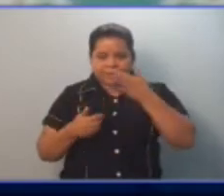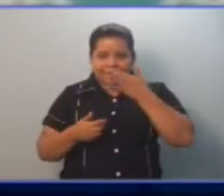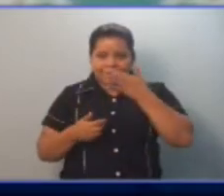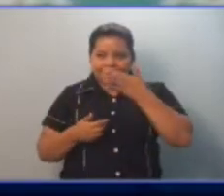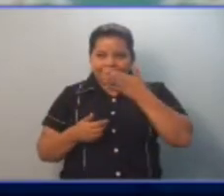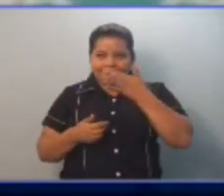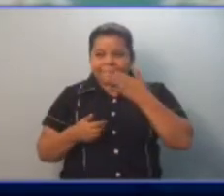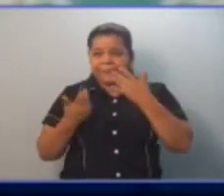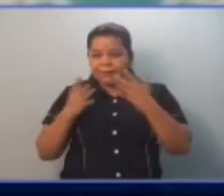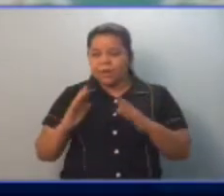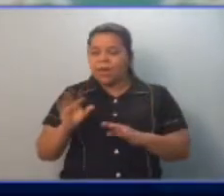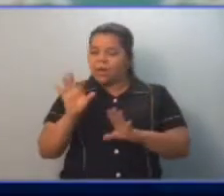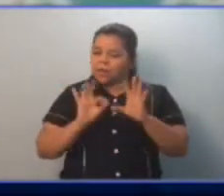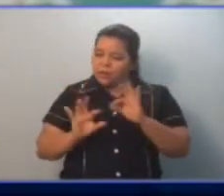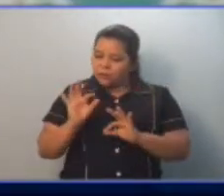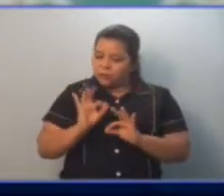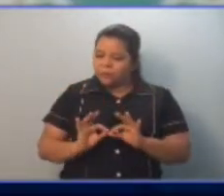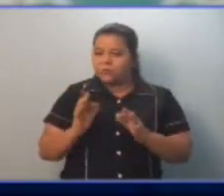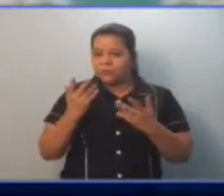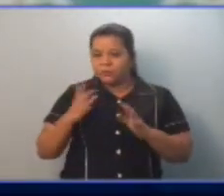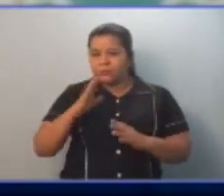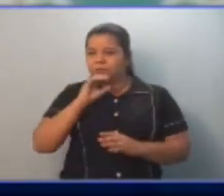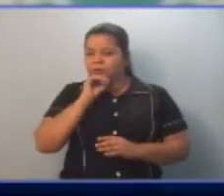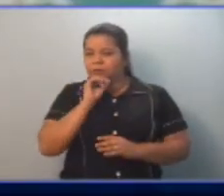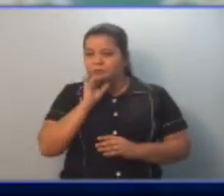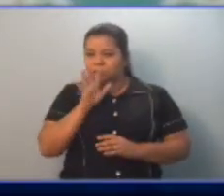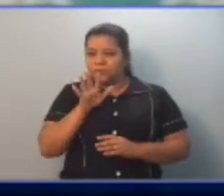en algunos casos sucede?